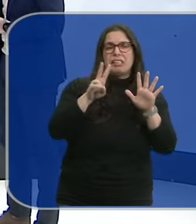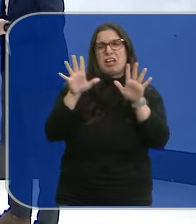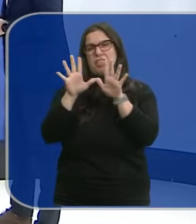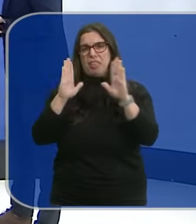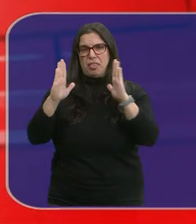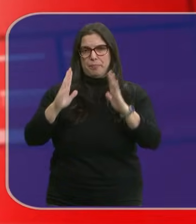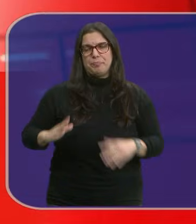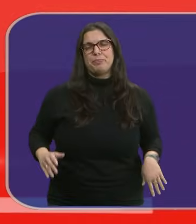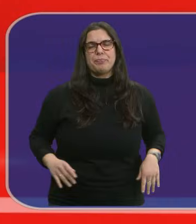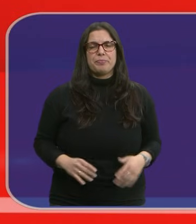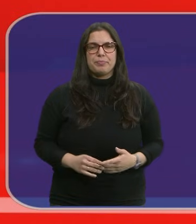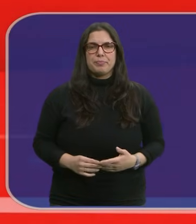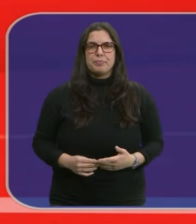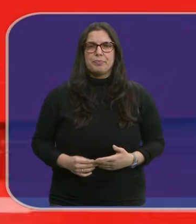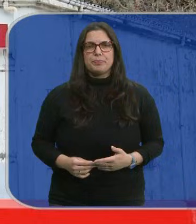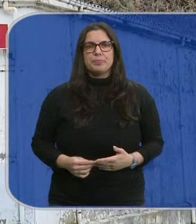grados.